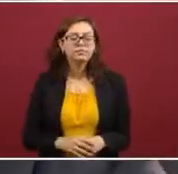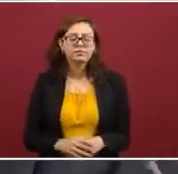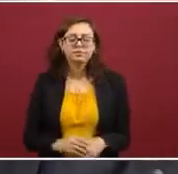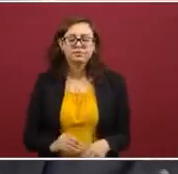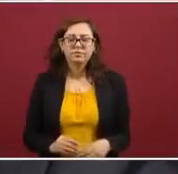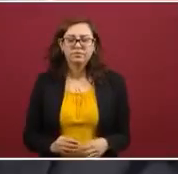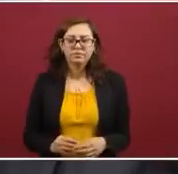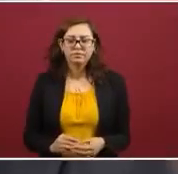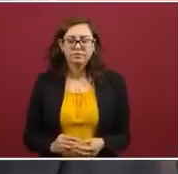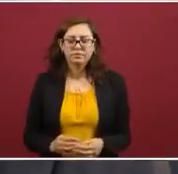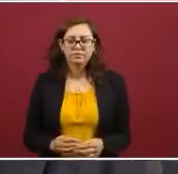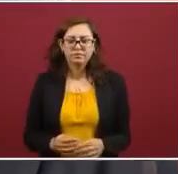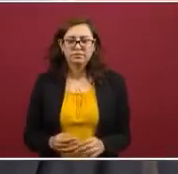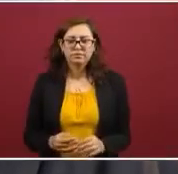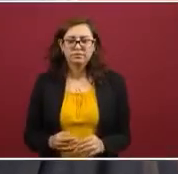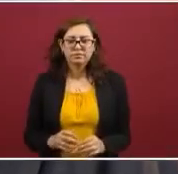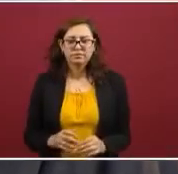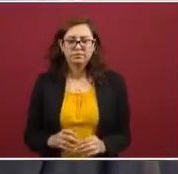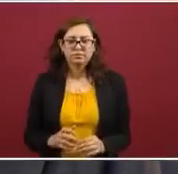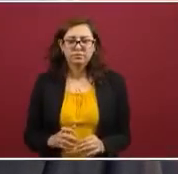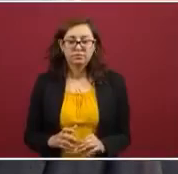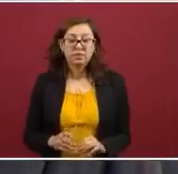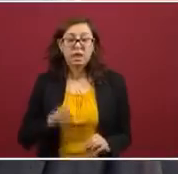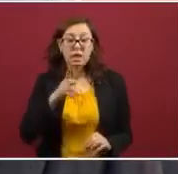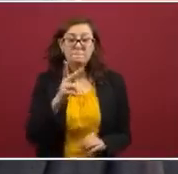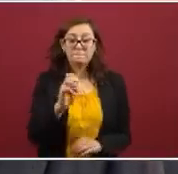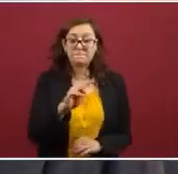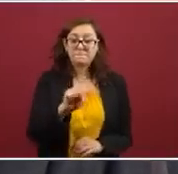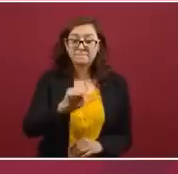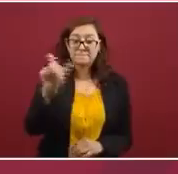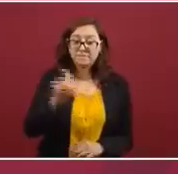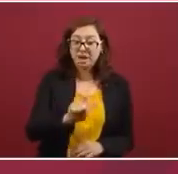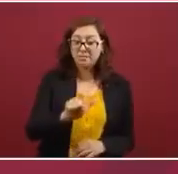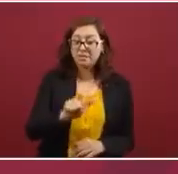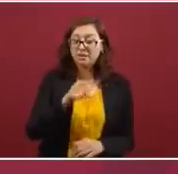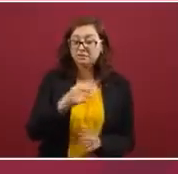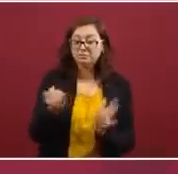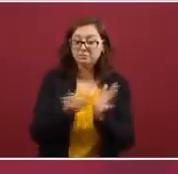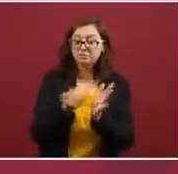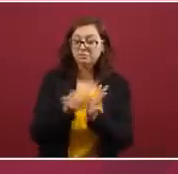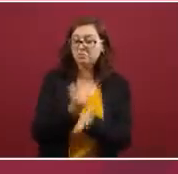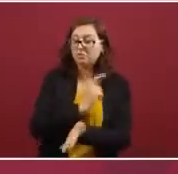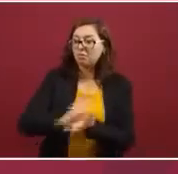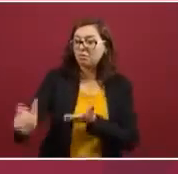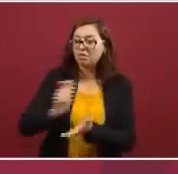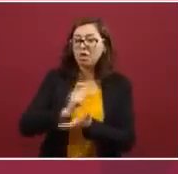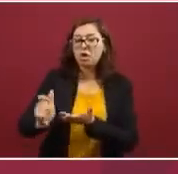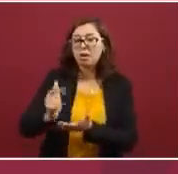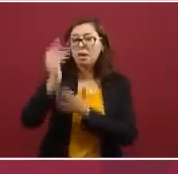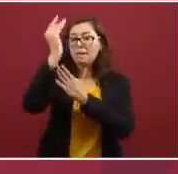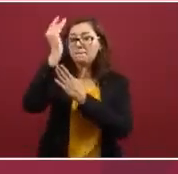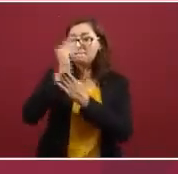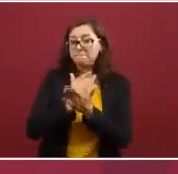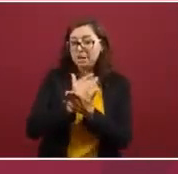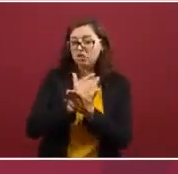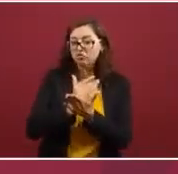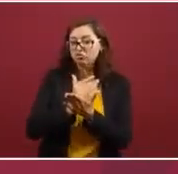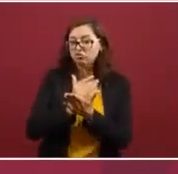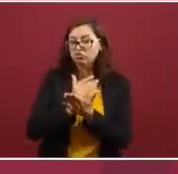al disminuir los derechos de Pemex se pueda compensar con lo que estamos